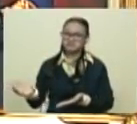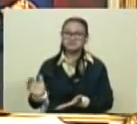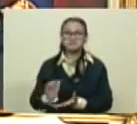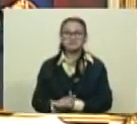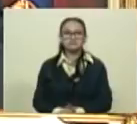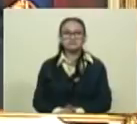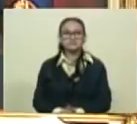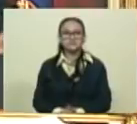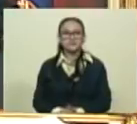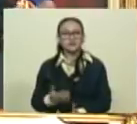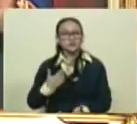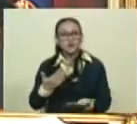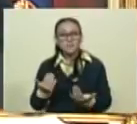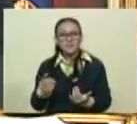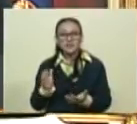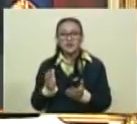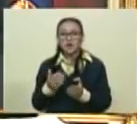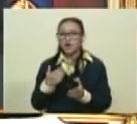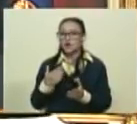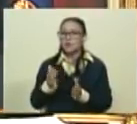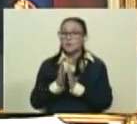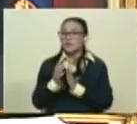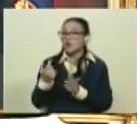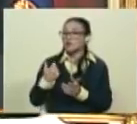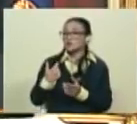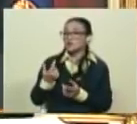No les pido ni siquiera que se pongan en mis zapatos.